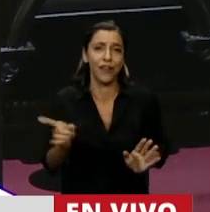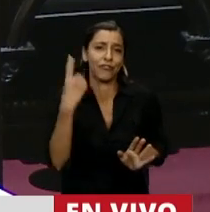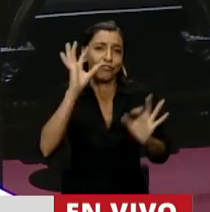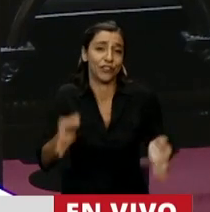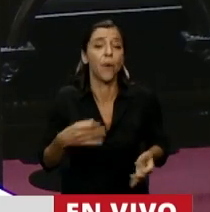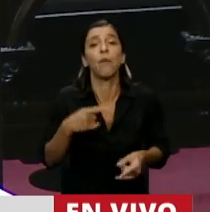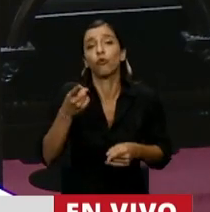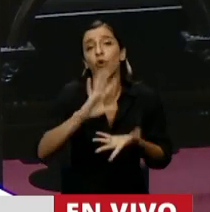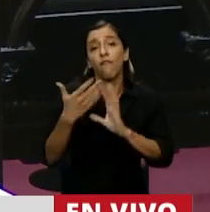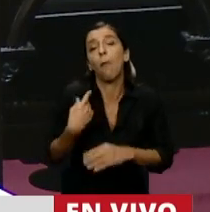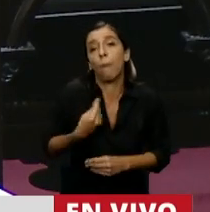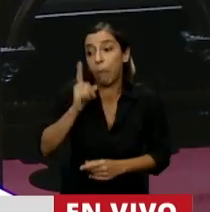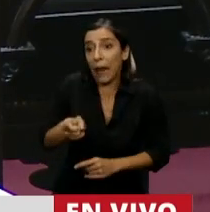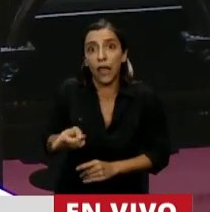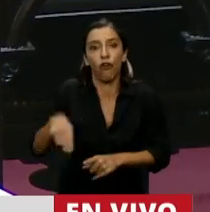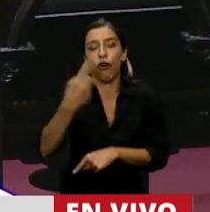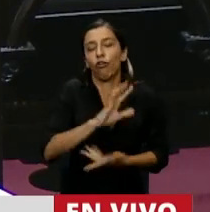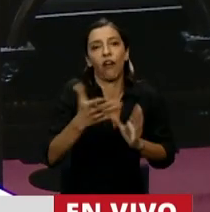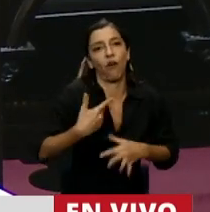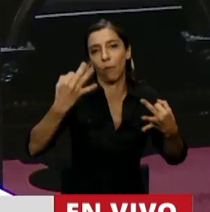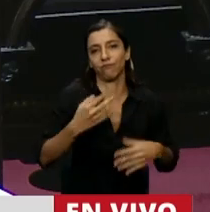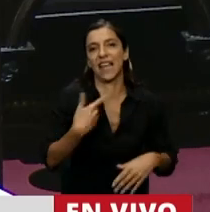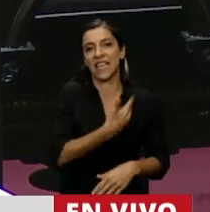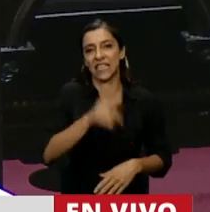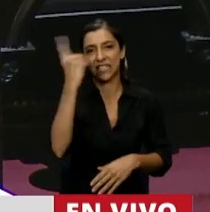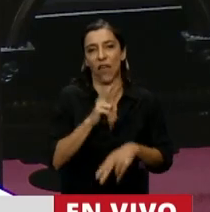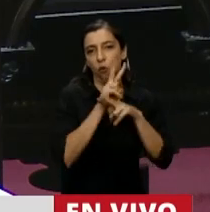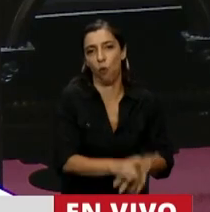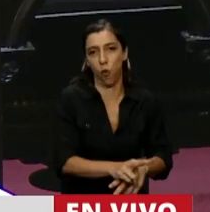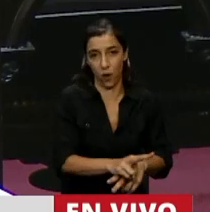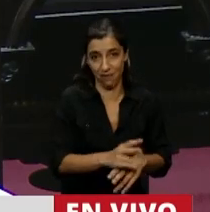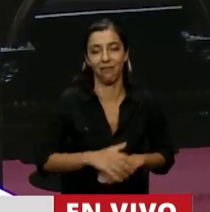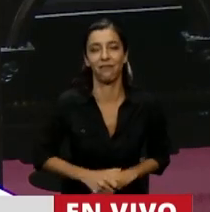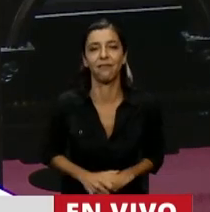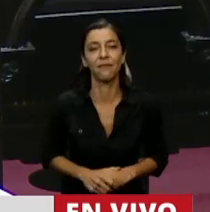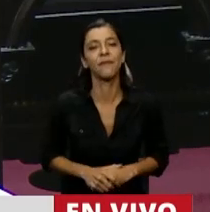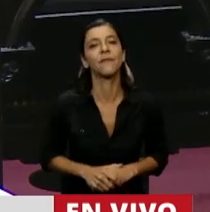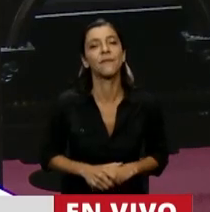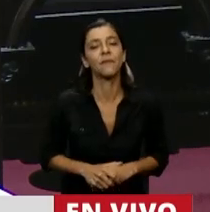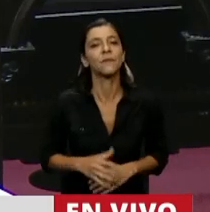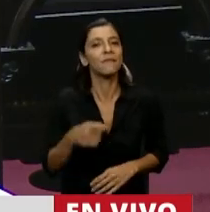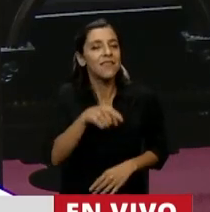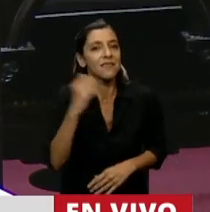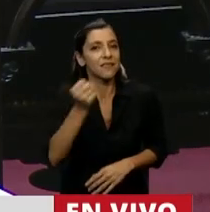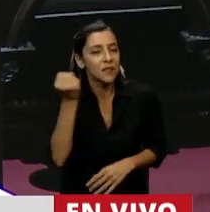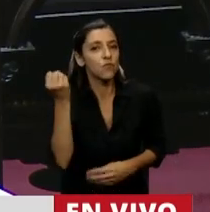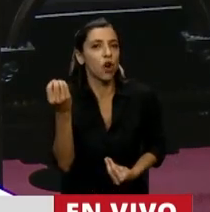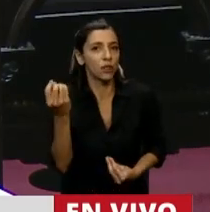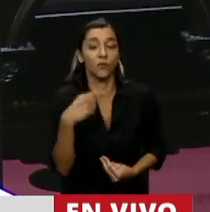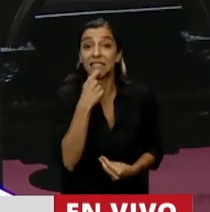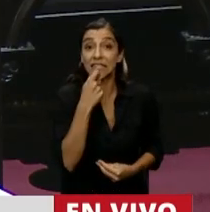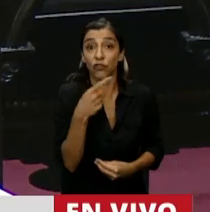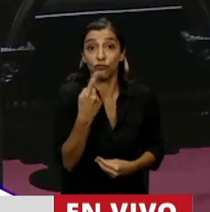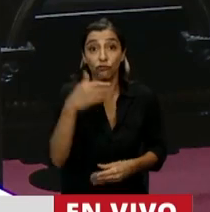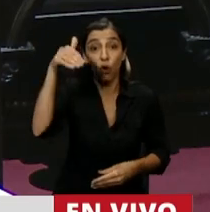legal, segura y gratuita, al amparo del Estado y con una perspectiva de la salud pública. Y creo que es importante esto porque entonces si votamos